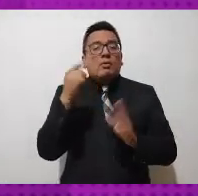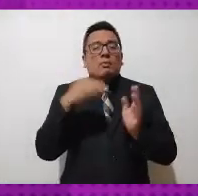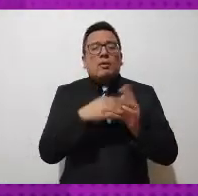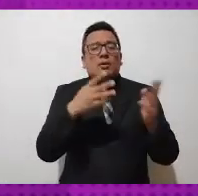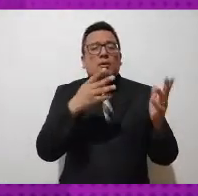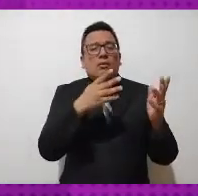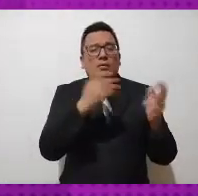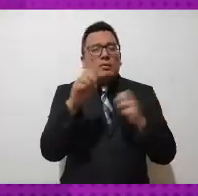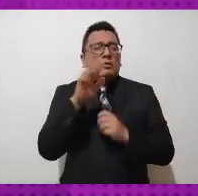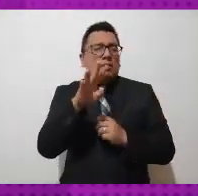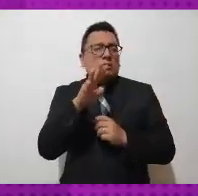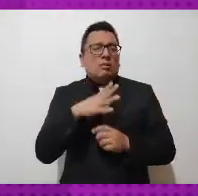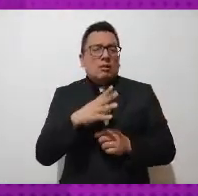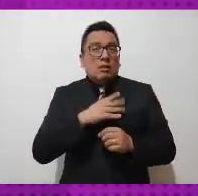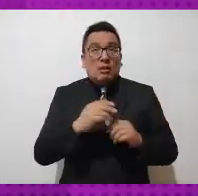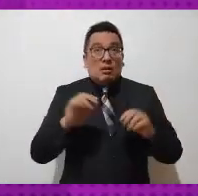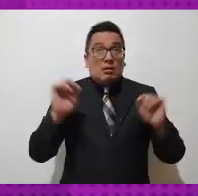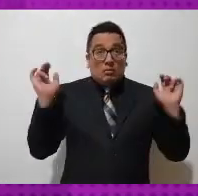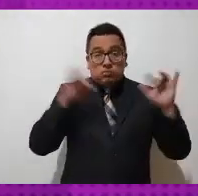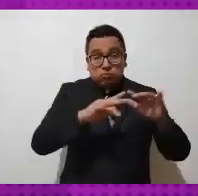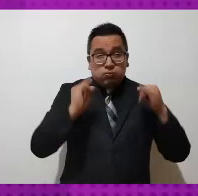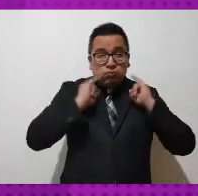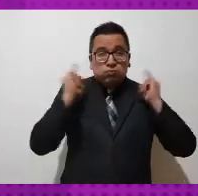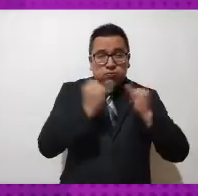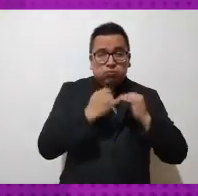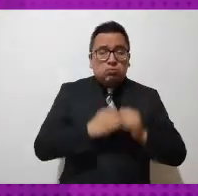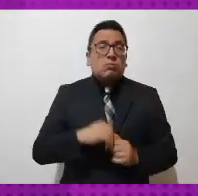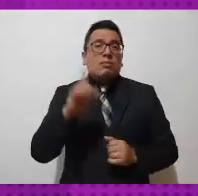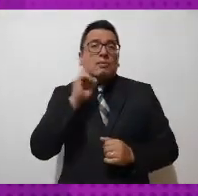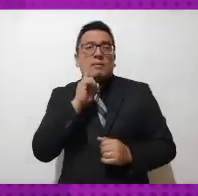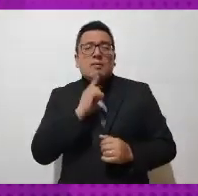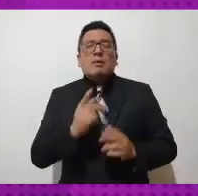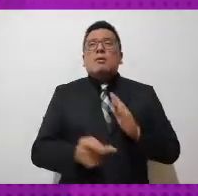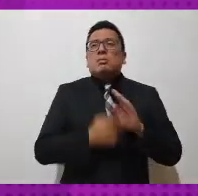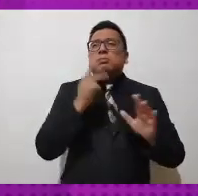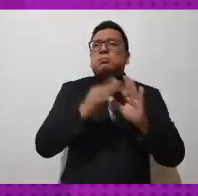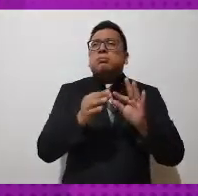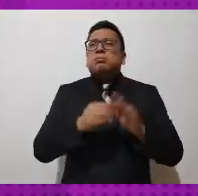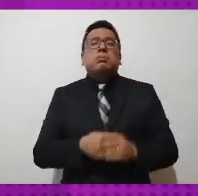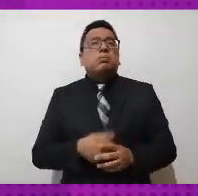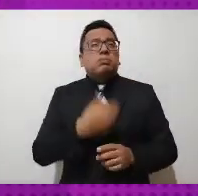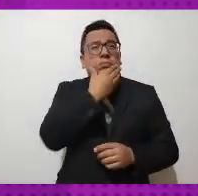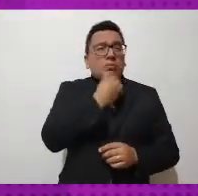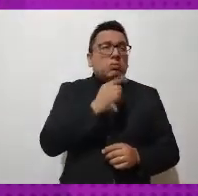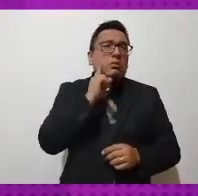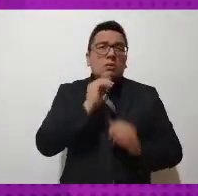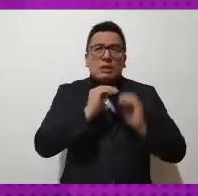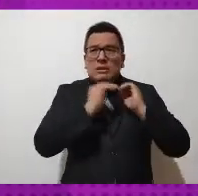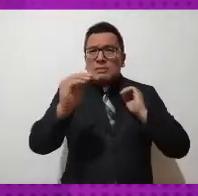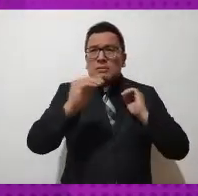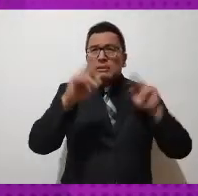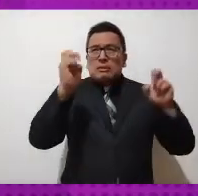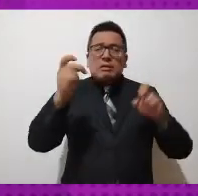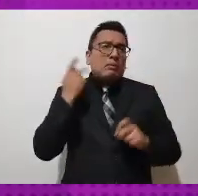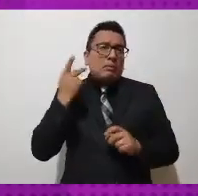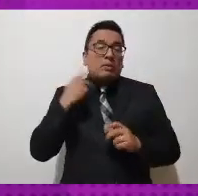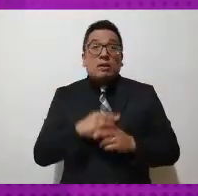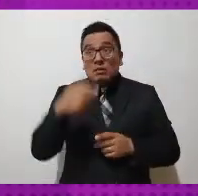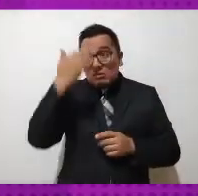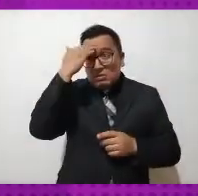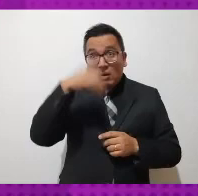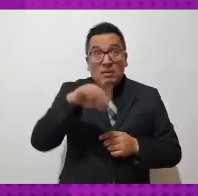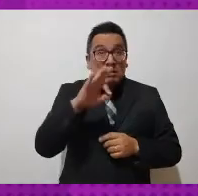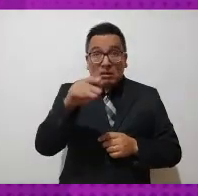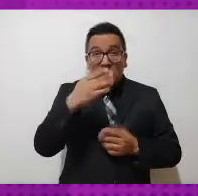congreso magisterial, Galindo se pronunció de nuevo a favor de la igualdad política y, a pesar de saber que no sería